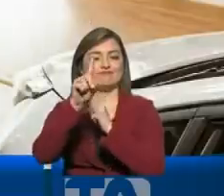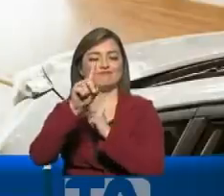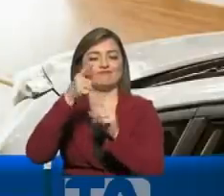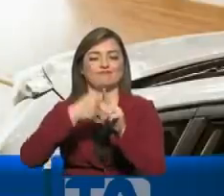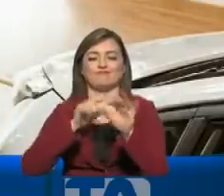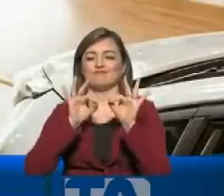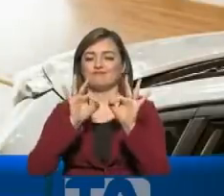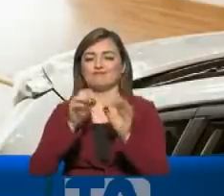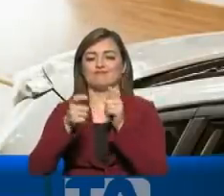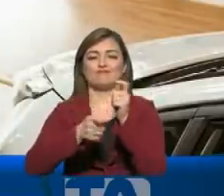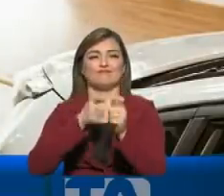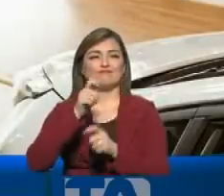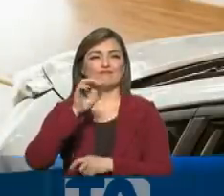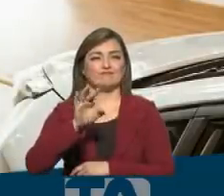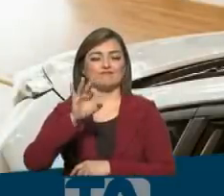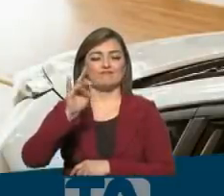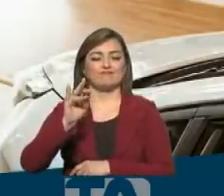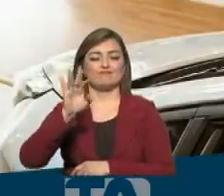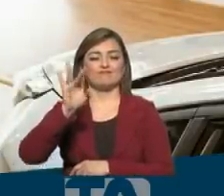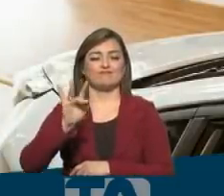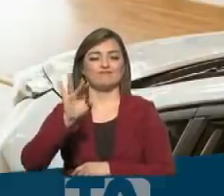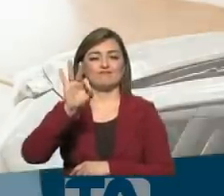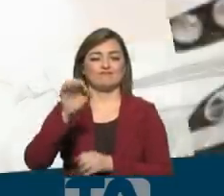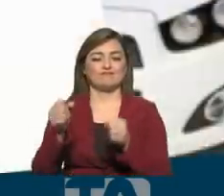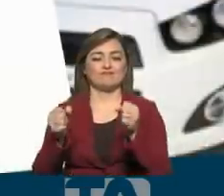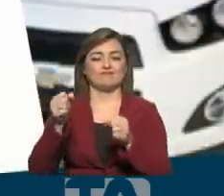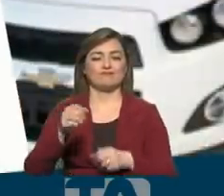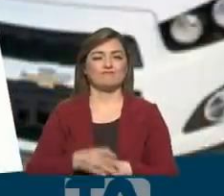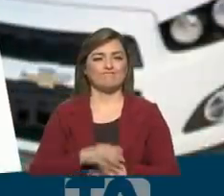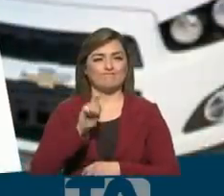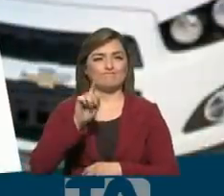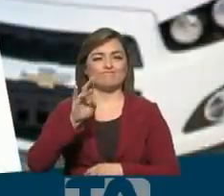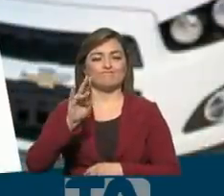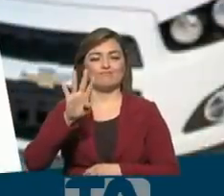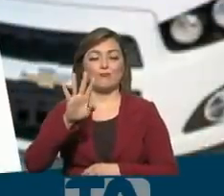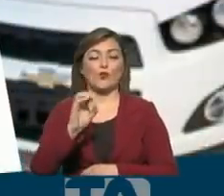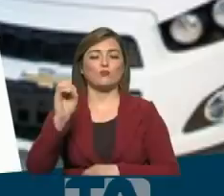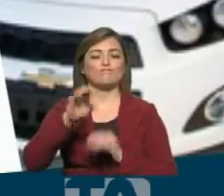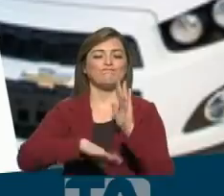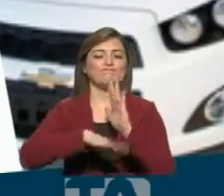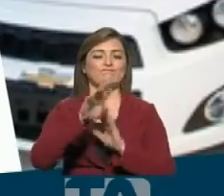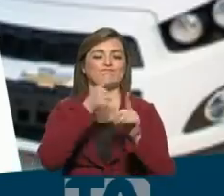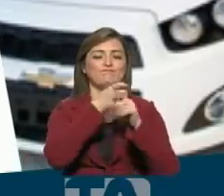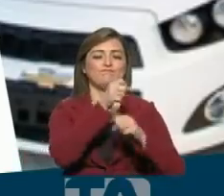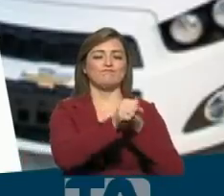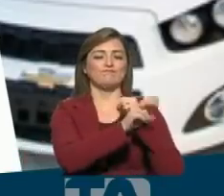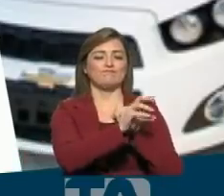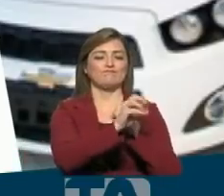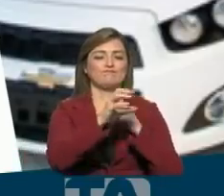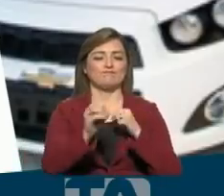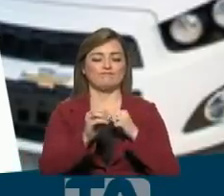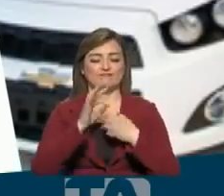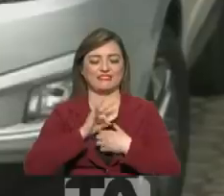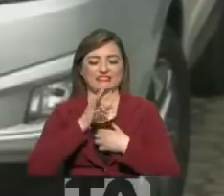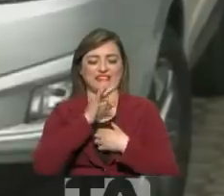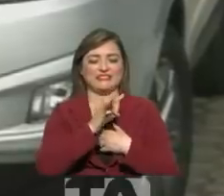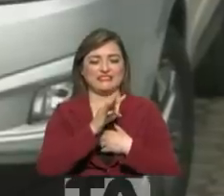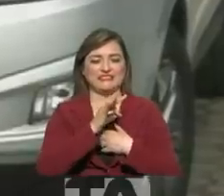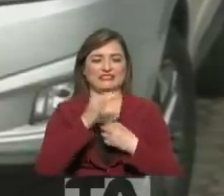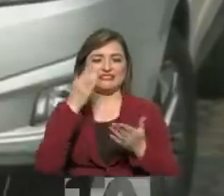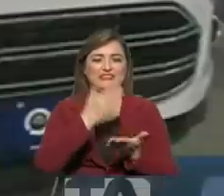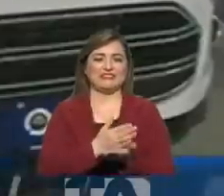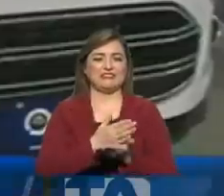mes. Se comercializaron 9.789 vehículos, 174 más que en marzo de 2020, cuando todo se paralizó por